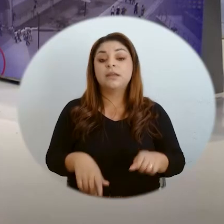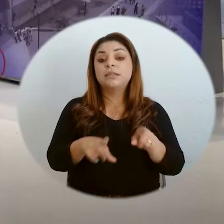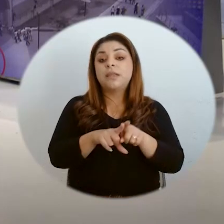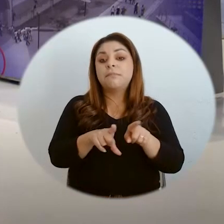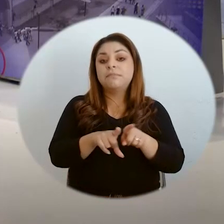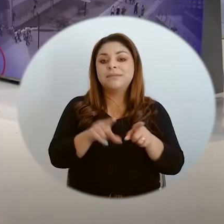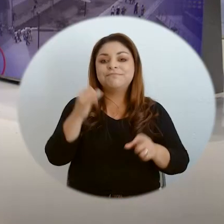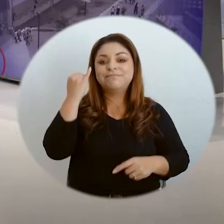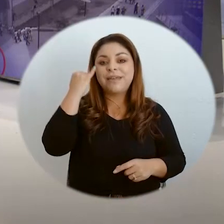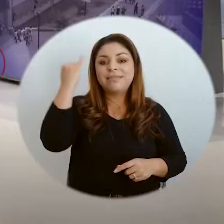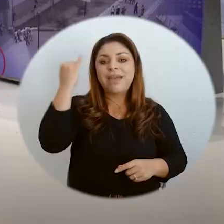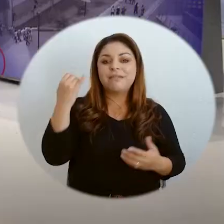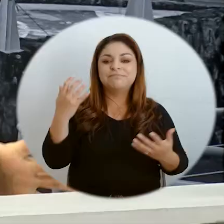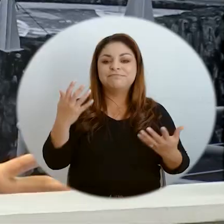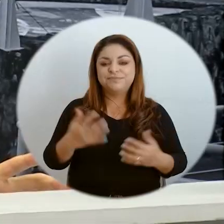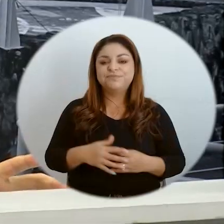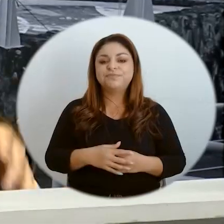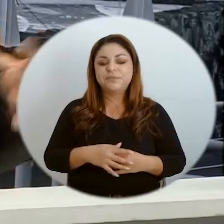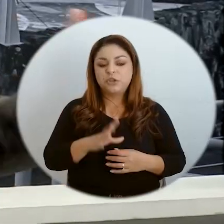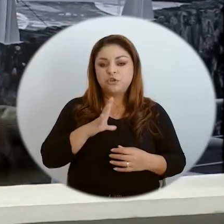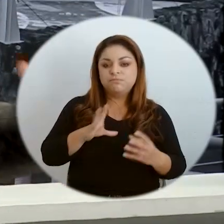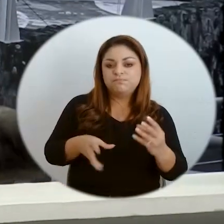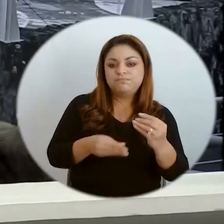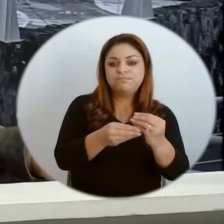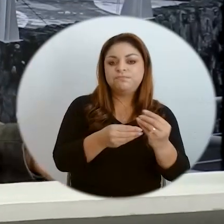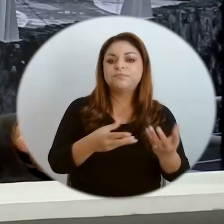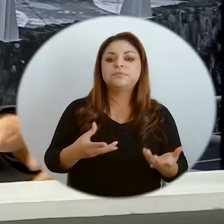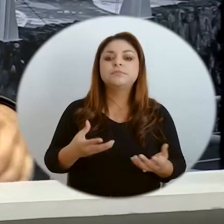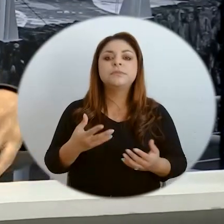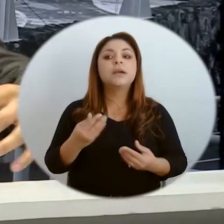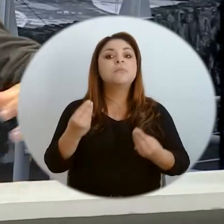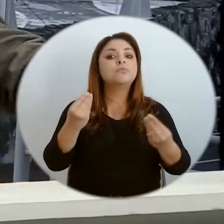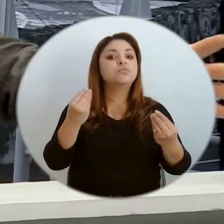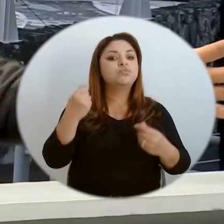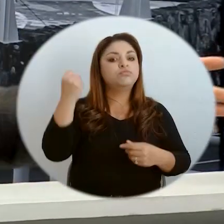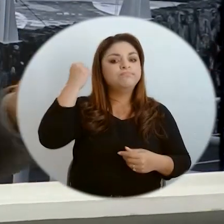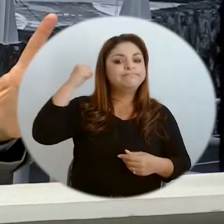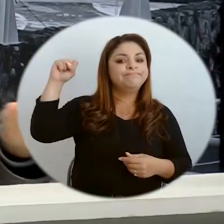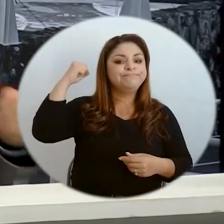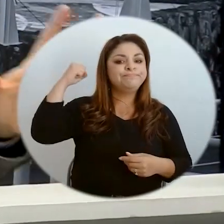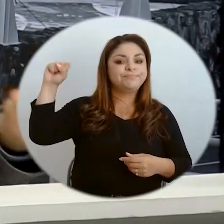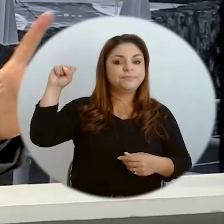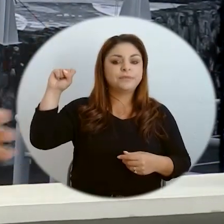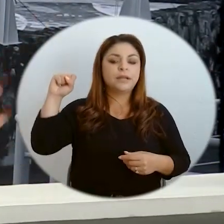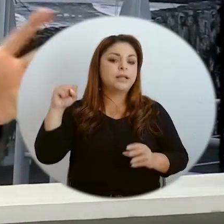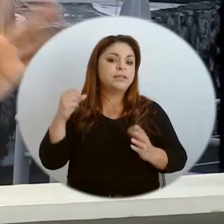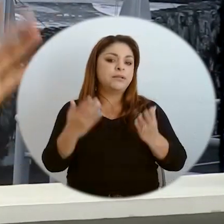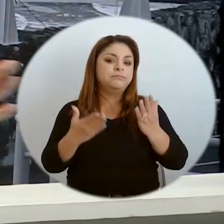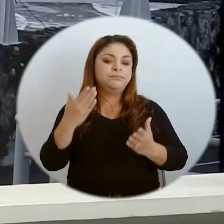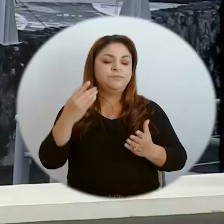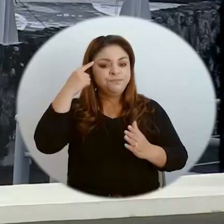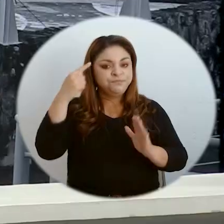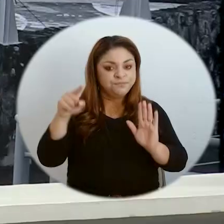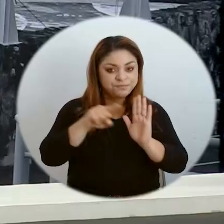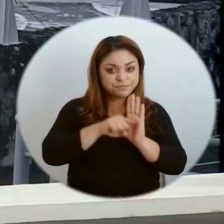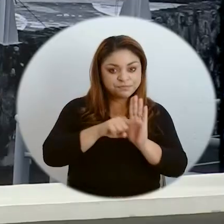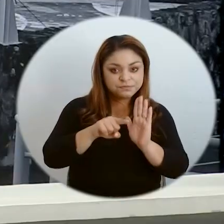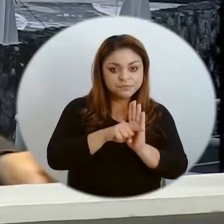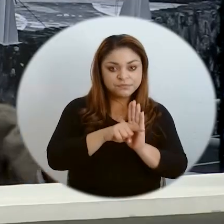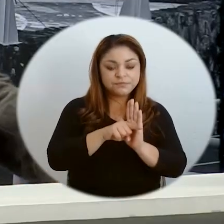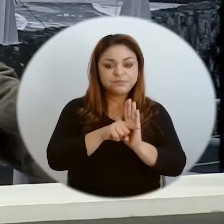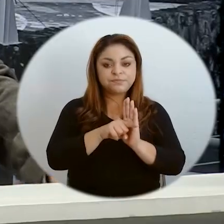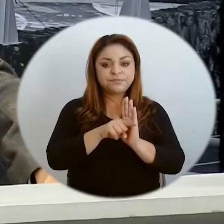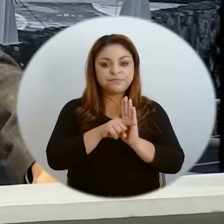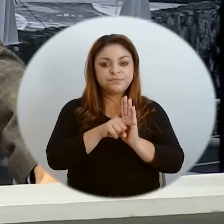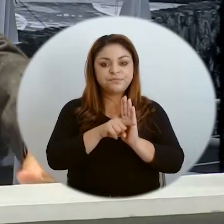Adrián, y es la idea también, efectivamente, de esa rebelión contra un estado de cosas que consideran negativo para su visión del